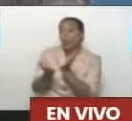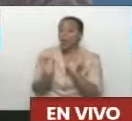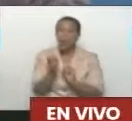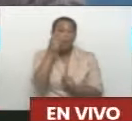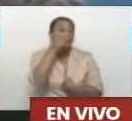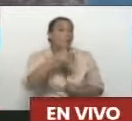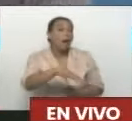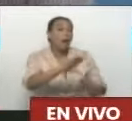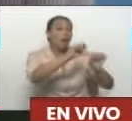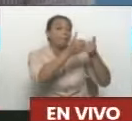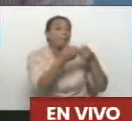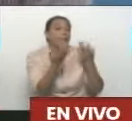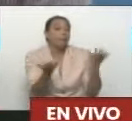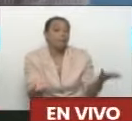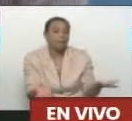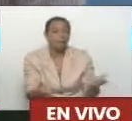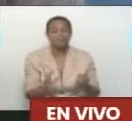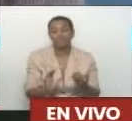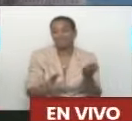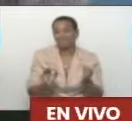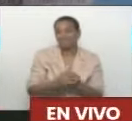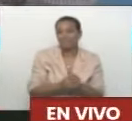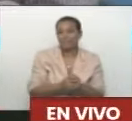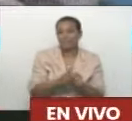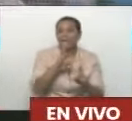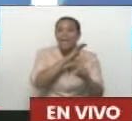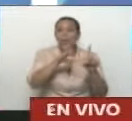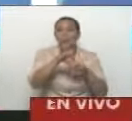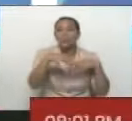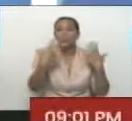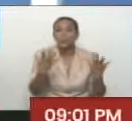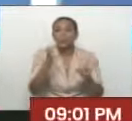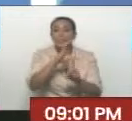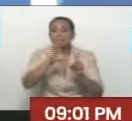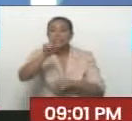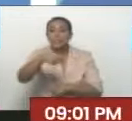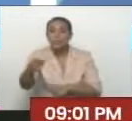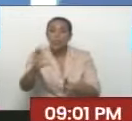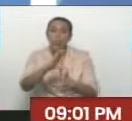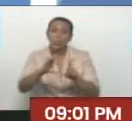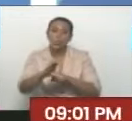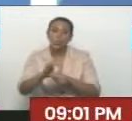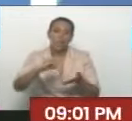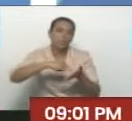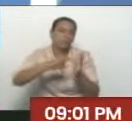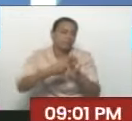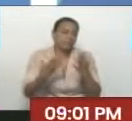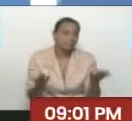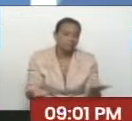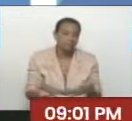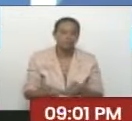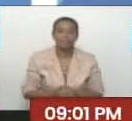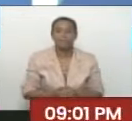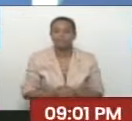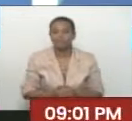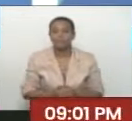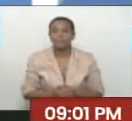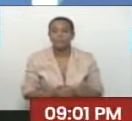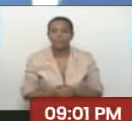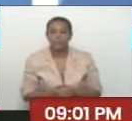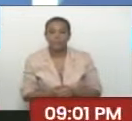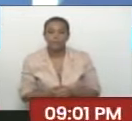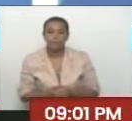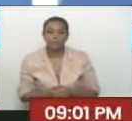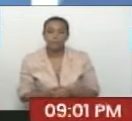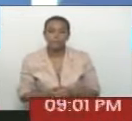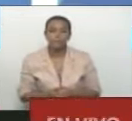qué es más bella arte que otra cosa. ¿Qué es cultura o qué no es cultura? Exactamente. Correcto. Ahora también tiene que ver con